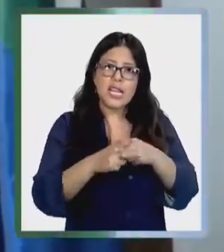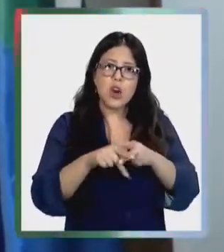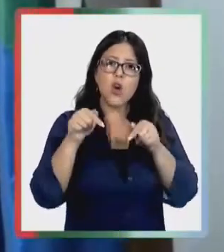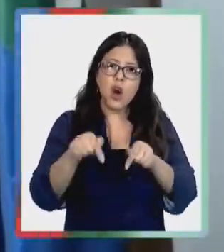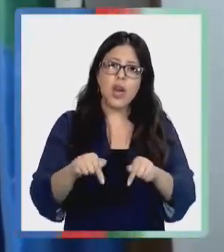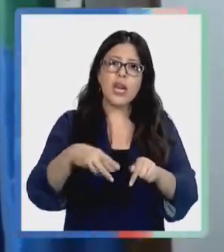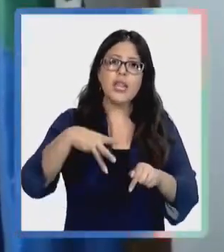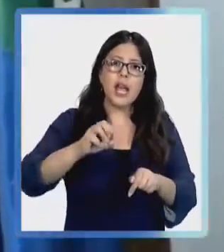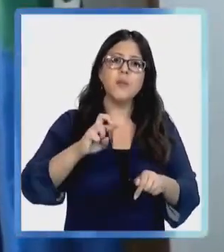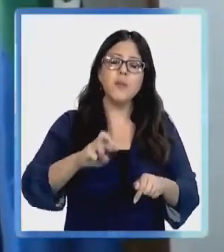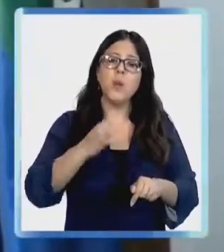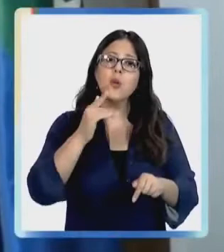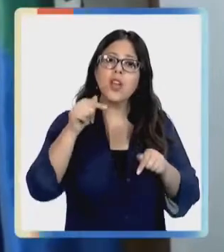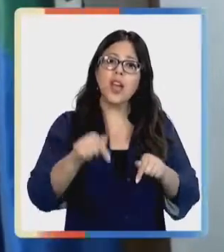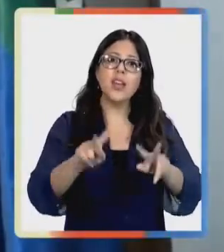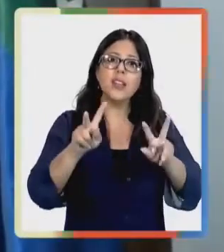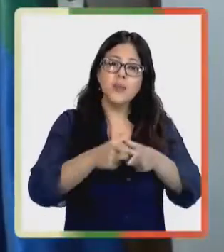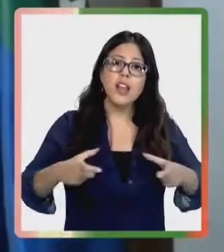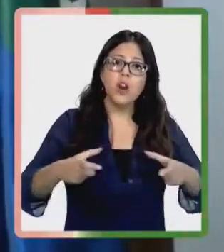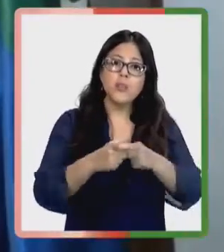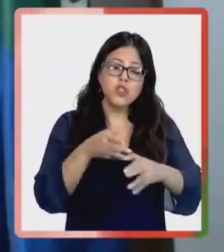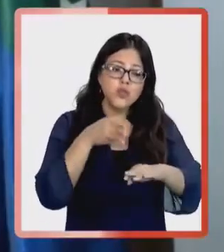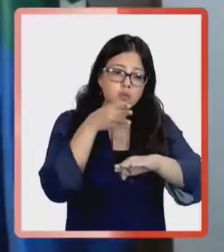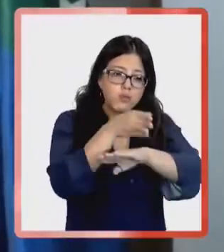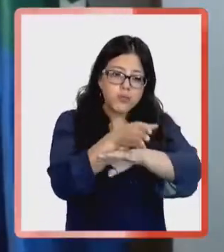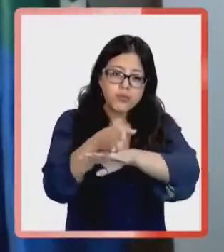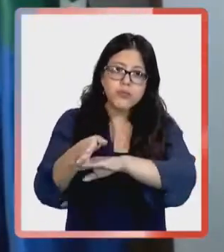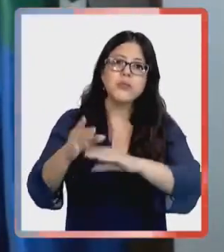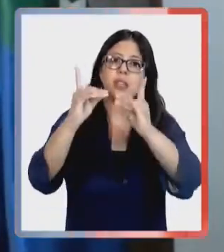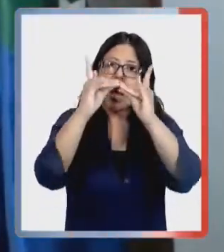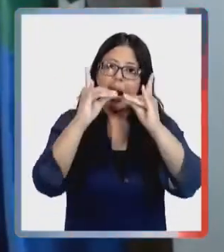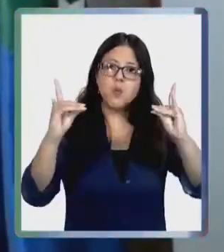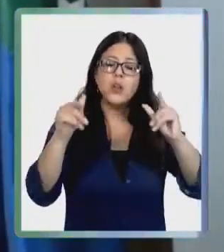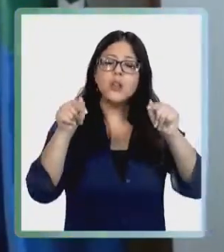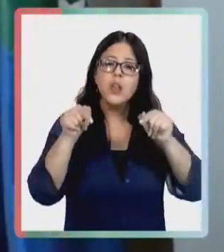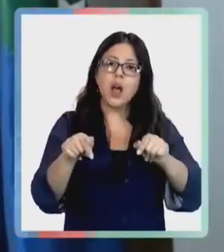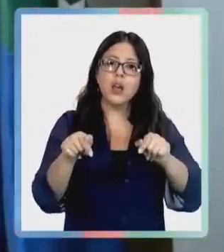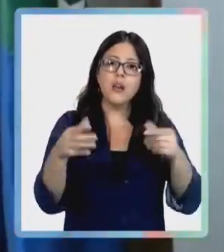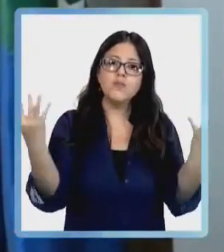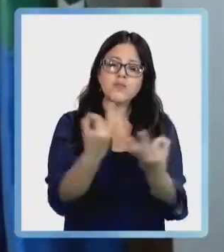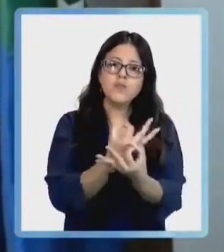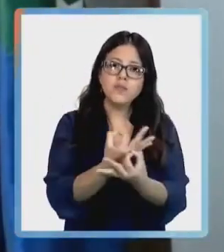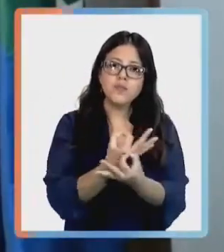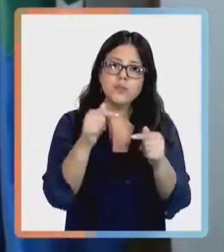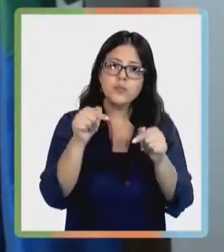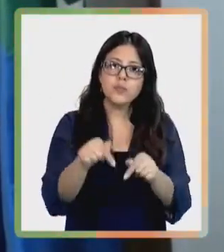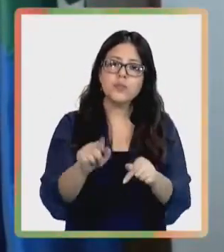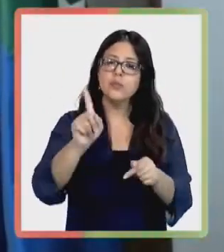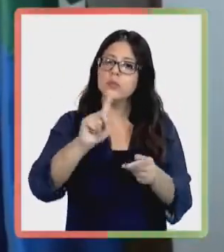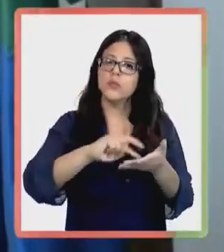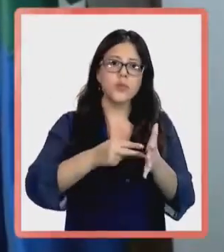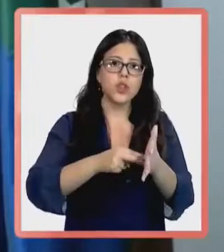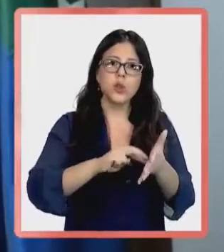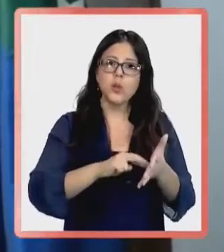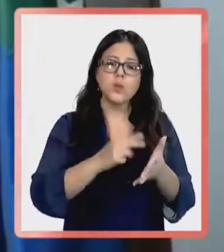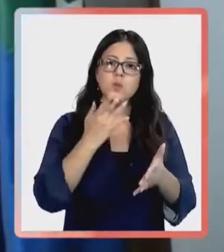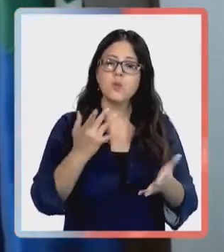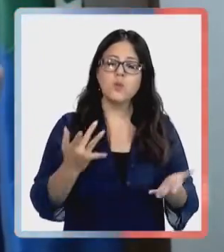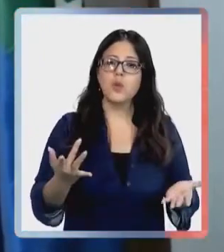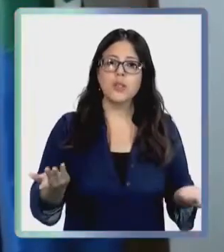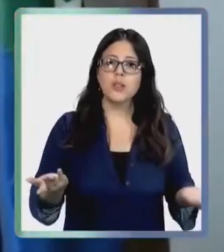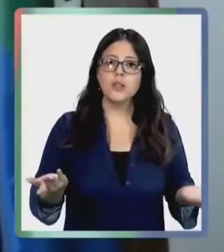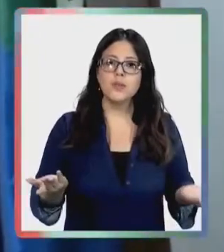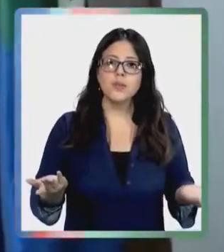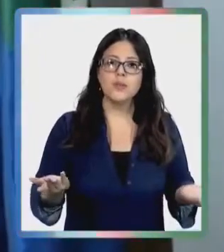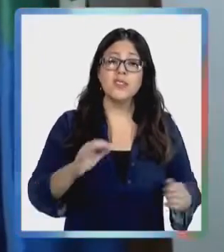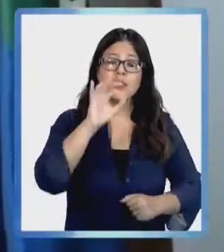al puente, nos señalan que este no era un problema, puesto que el porcentaje de los cruceros que no iban a poder pasar por el